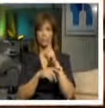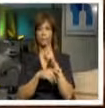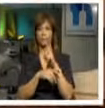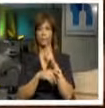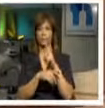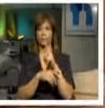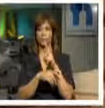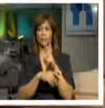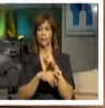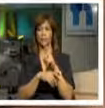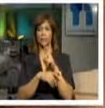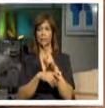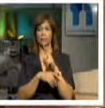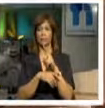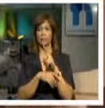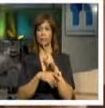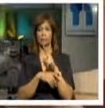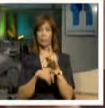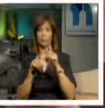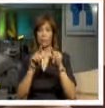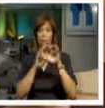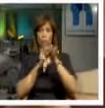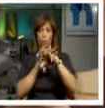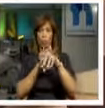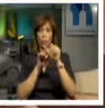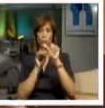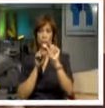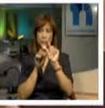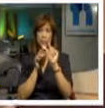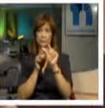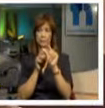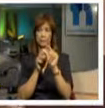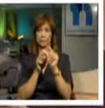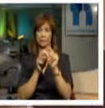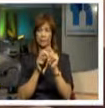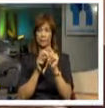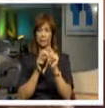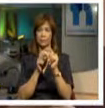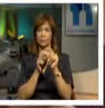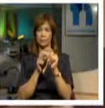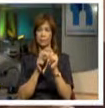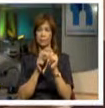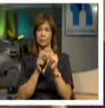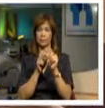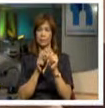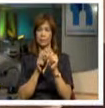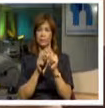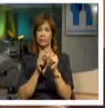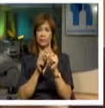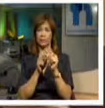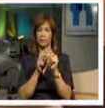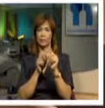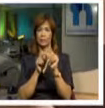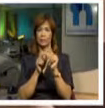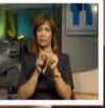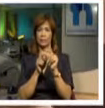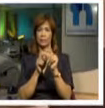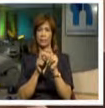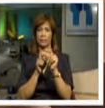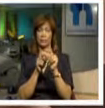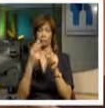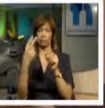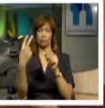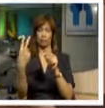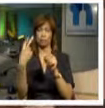en la parte del aire acondicionado mire una cámara diminuta es inalámbrica nada más hay que entrar la cámara mirando hacia la habitación